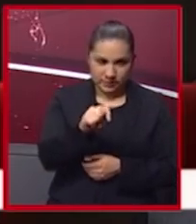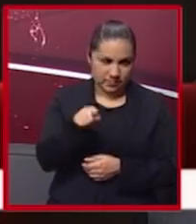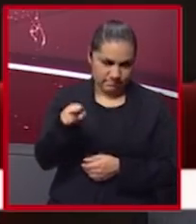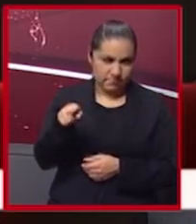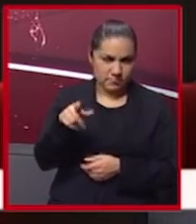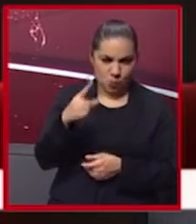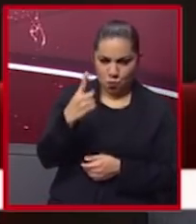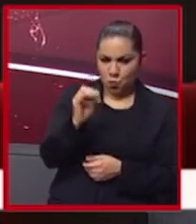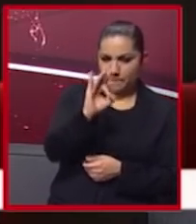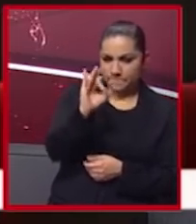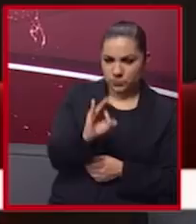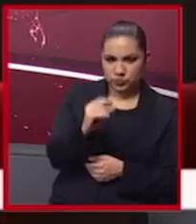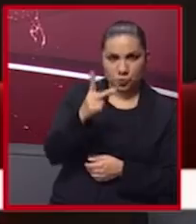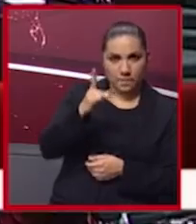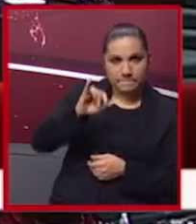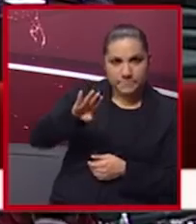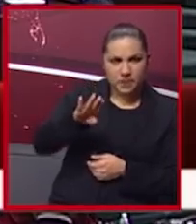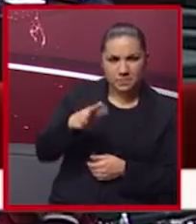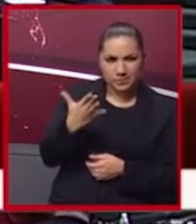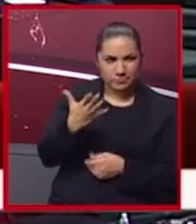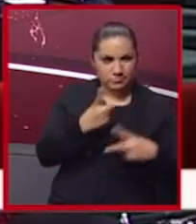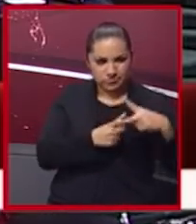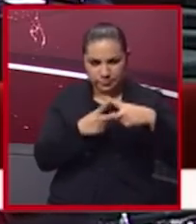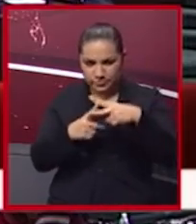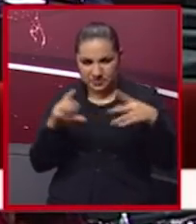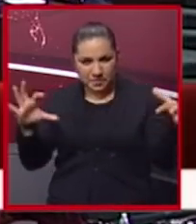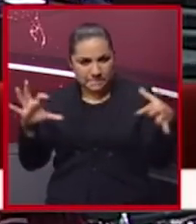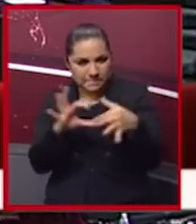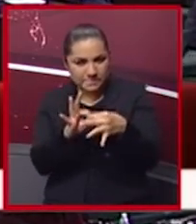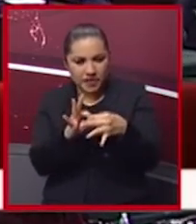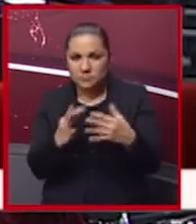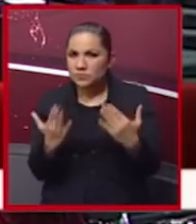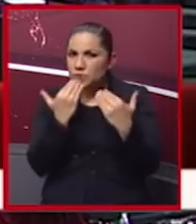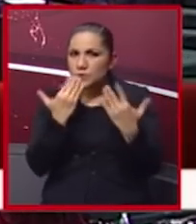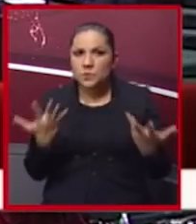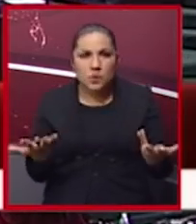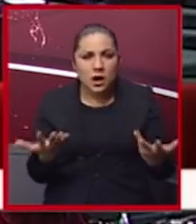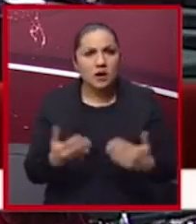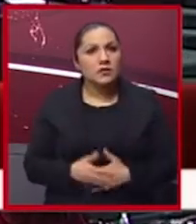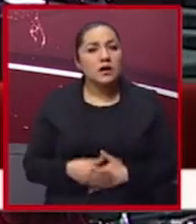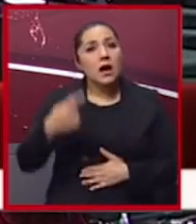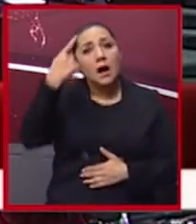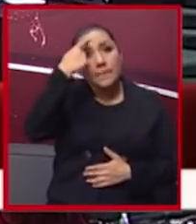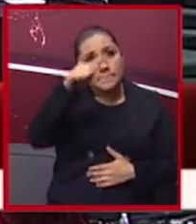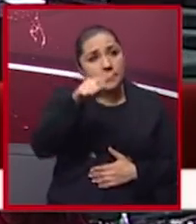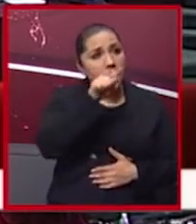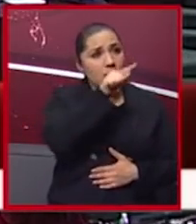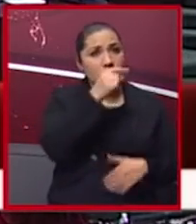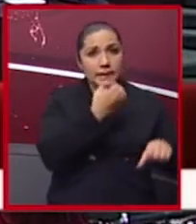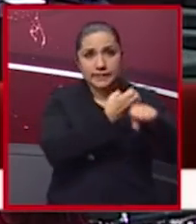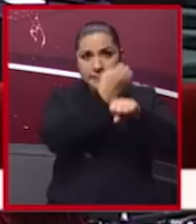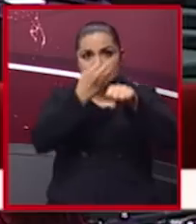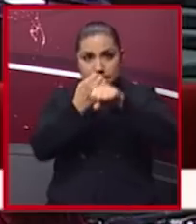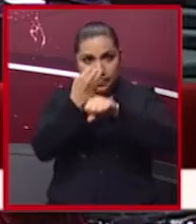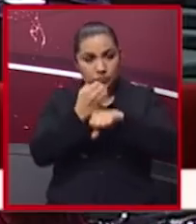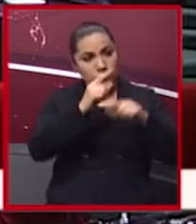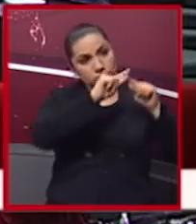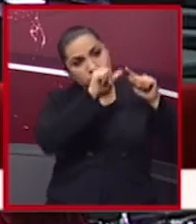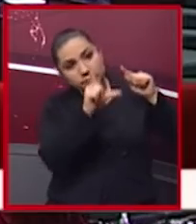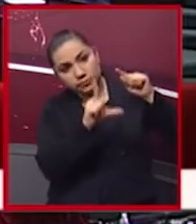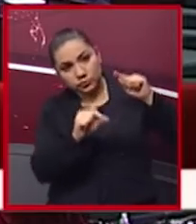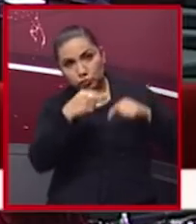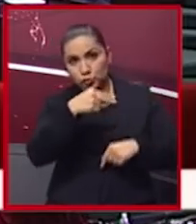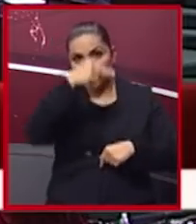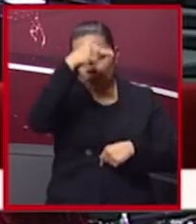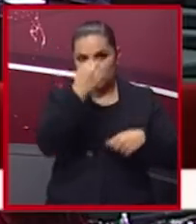1% del Producto Interno Bruto. ¿En dónde está el estímulo a los estados fronterizos del norte que